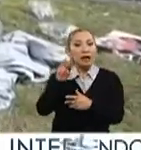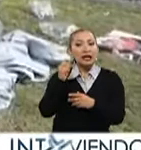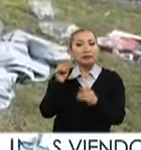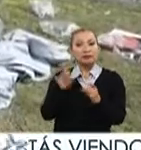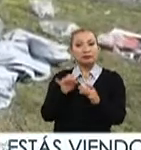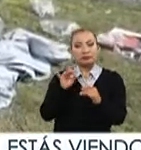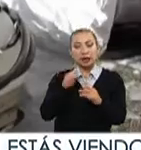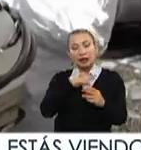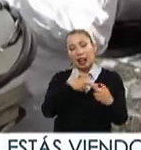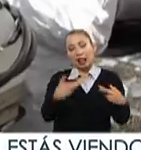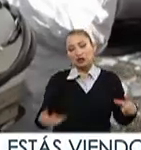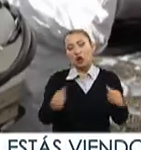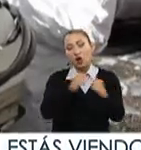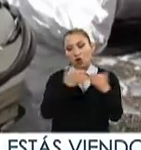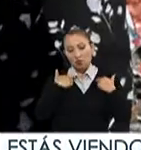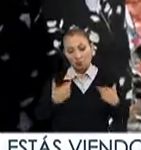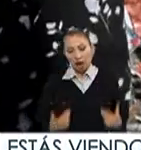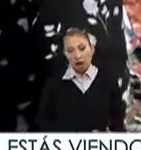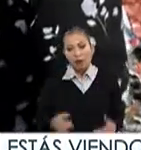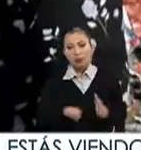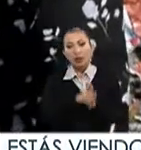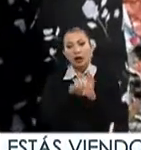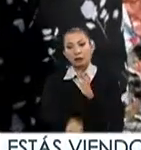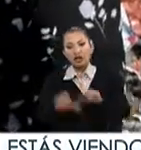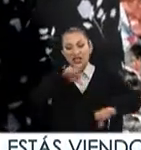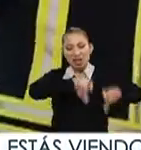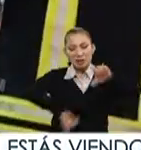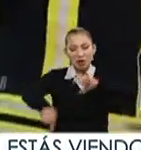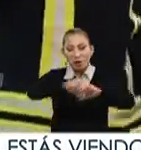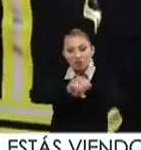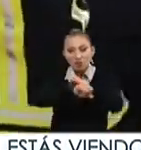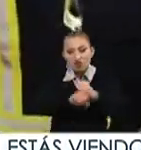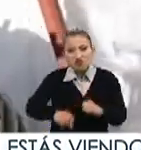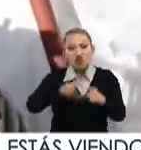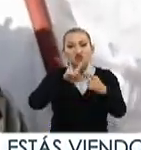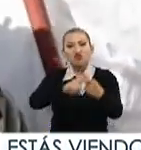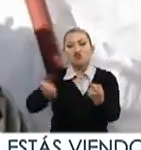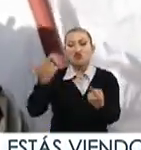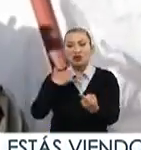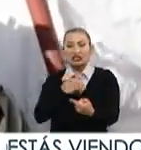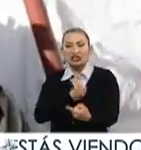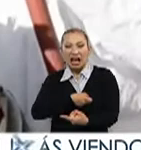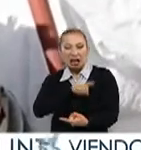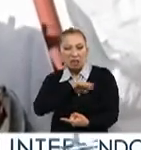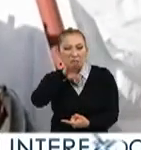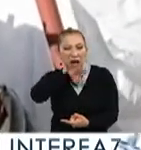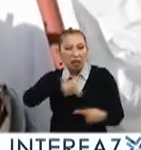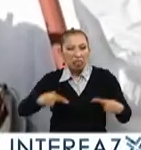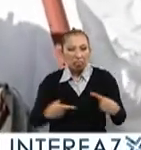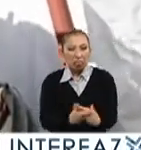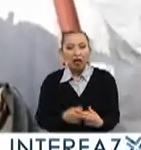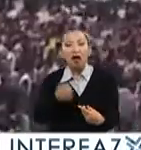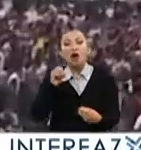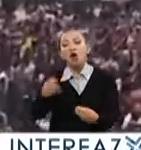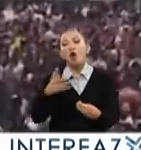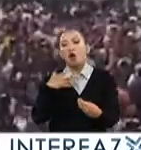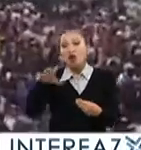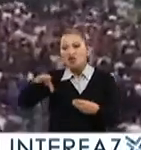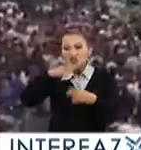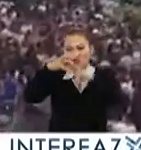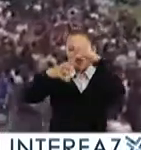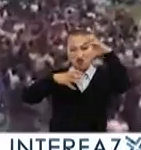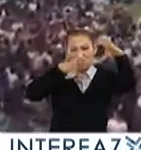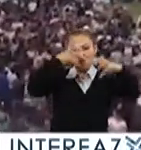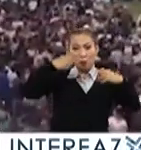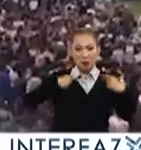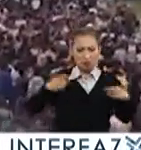los que están relacionados al ser humano, como los químico-tecnológicos, los sanitarios, toxicológicos y concentraciones